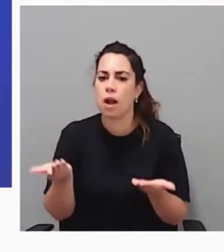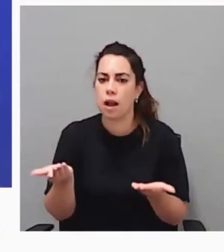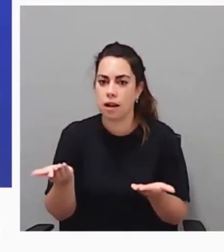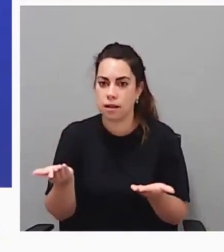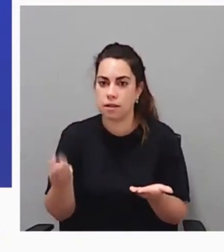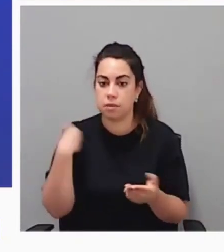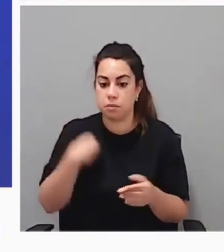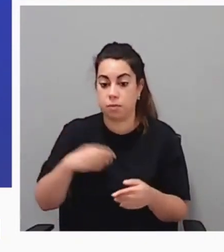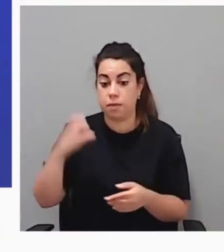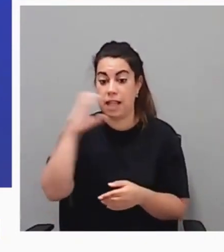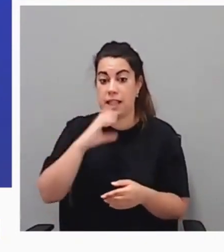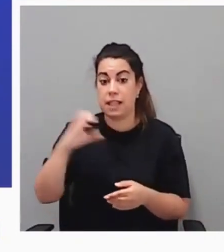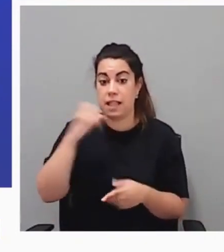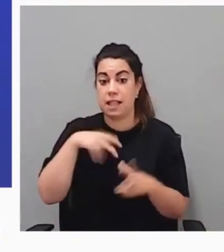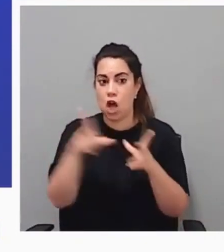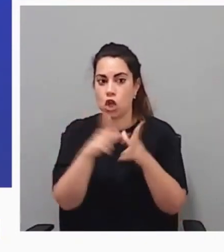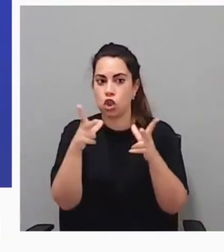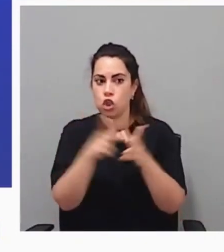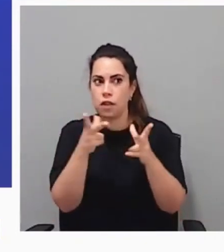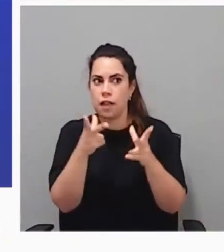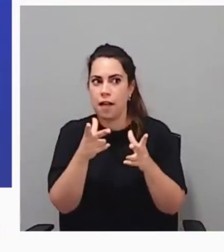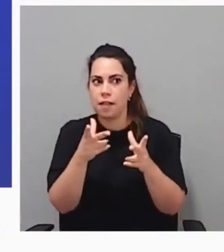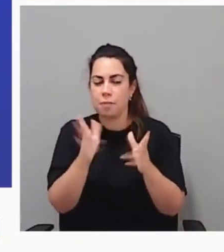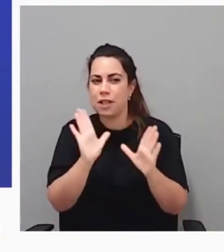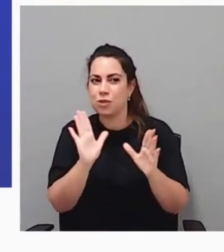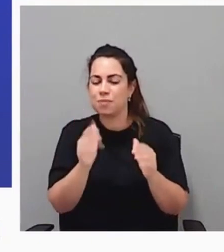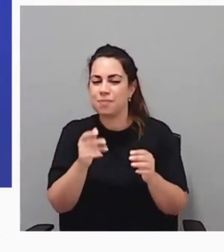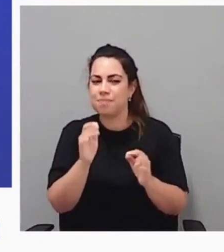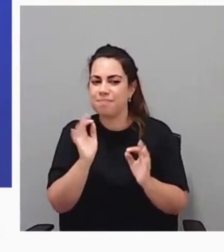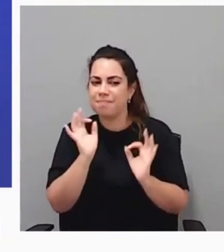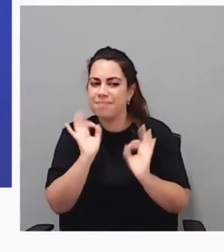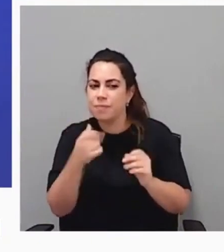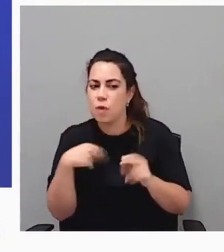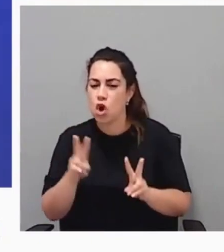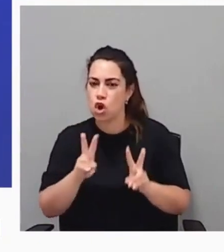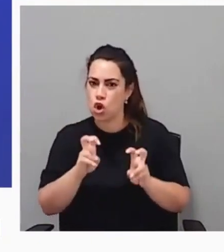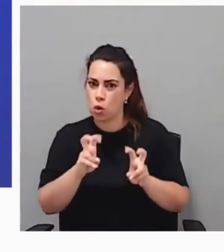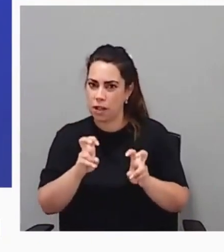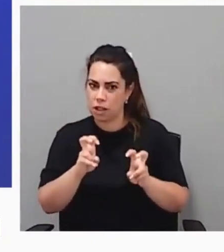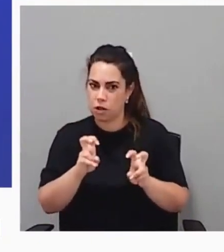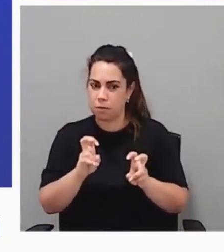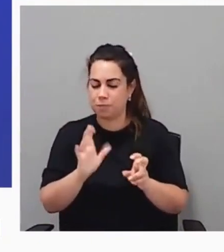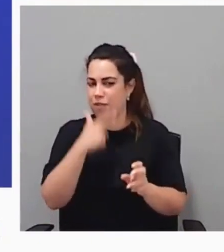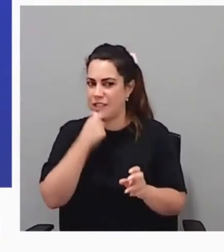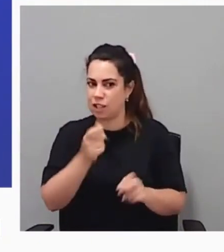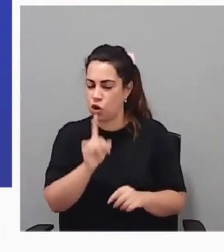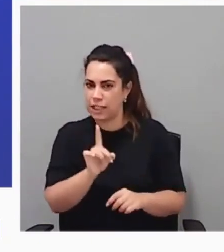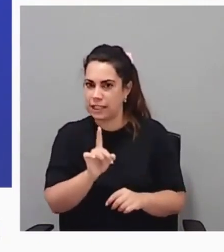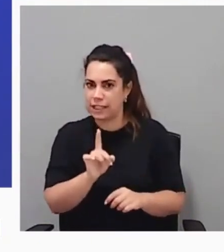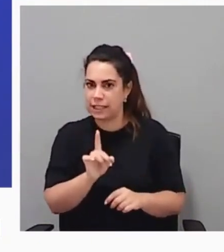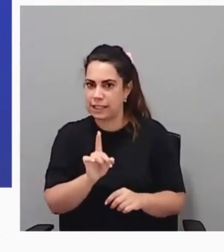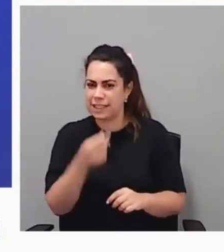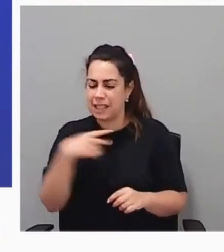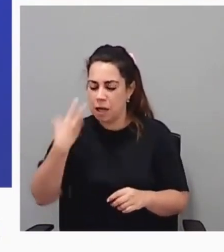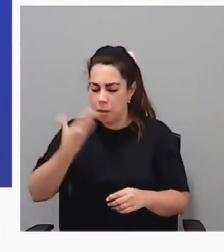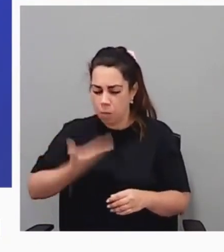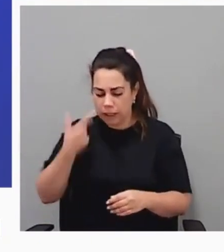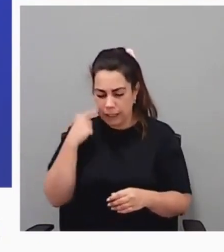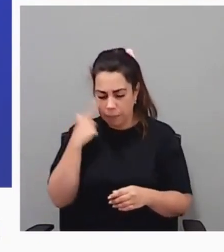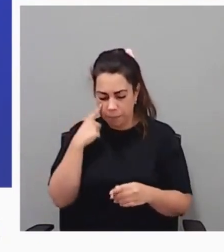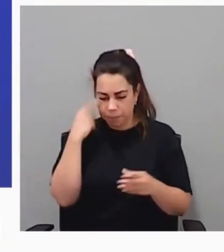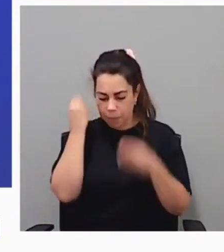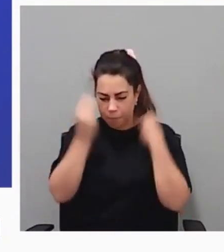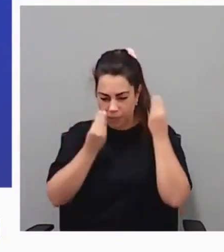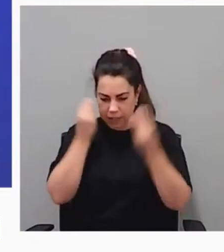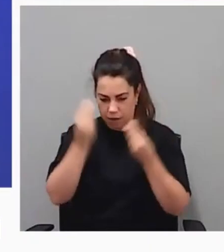llegue a la sociedad como innovación, que no es fácil y nos cuesta a todos mucho hacerlo. Es importante reflexionar por qué no es fácil,